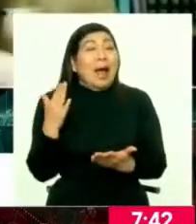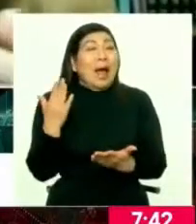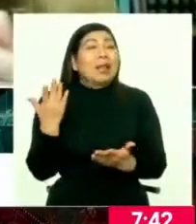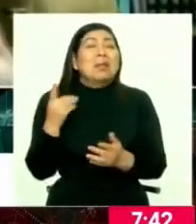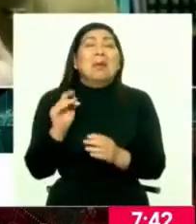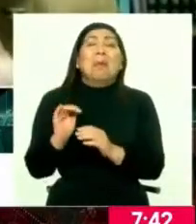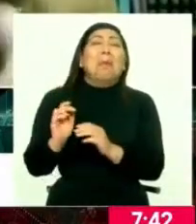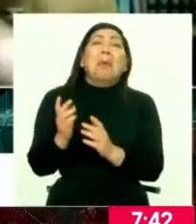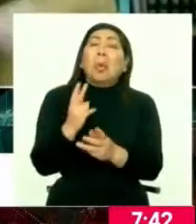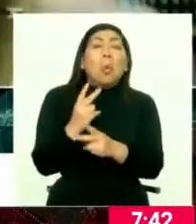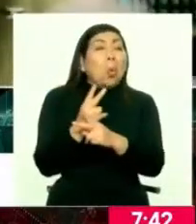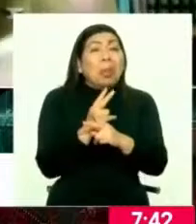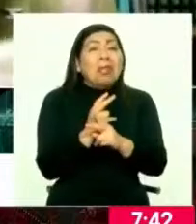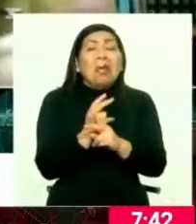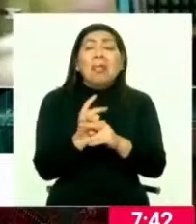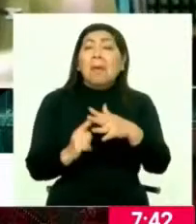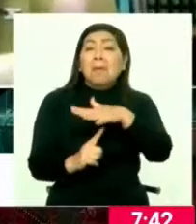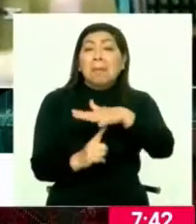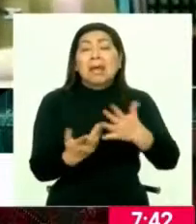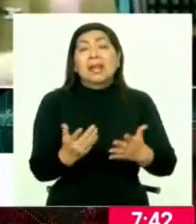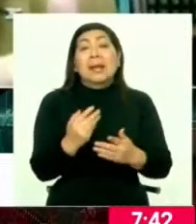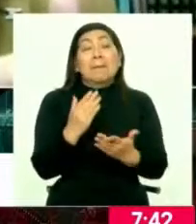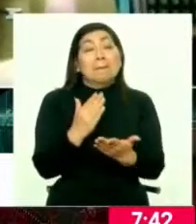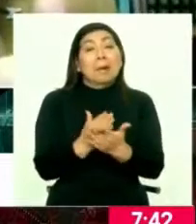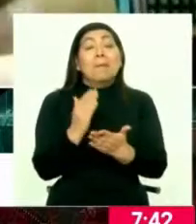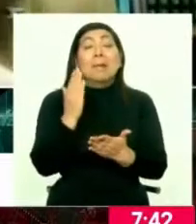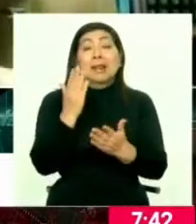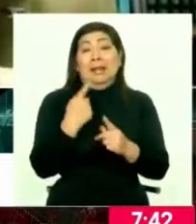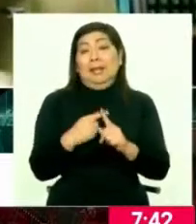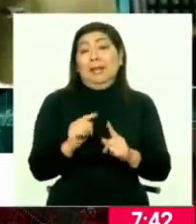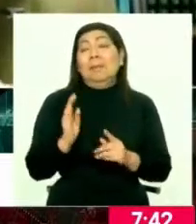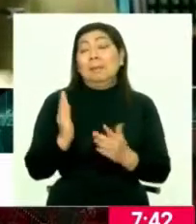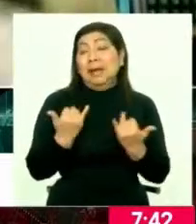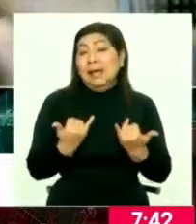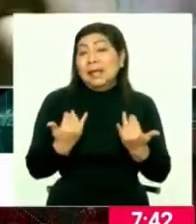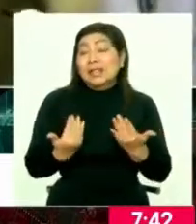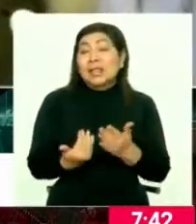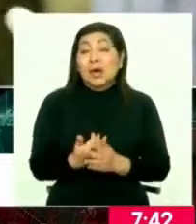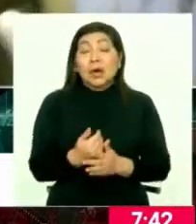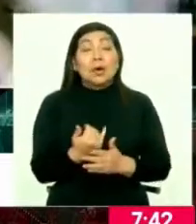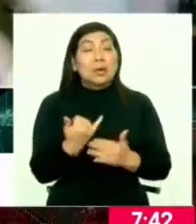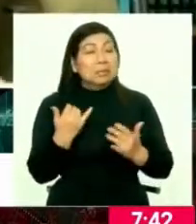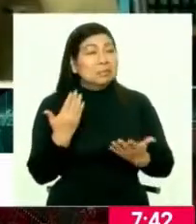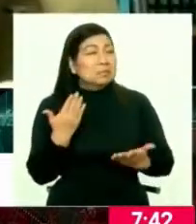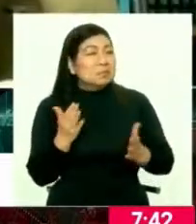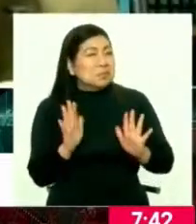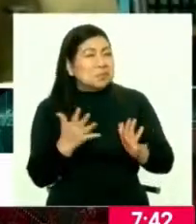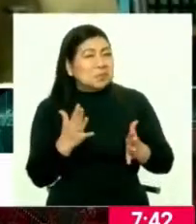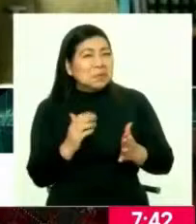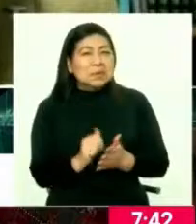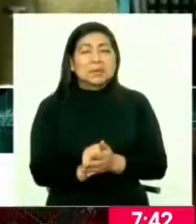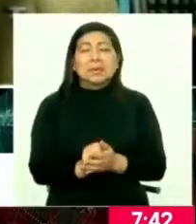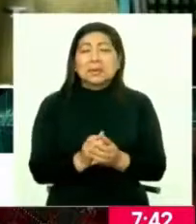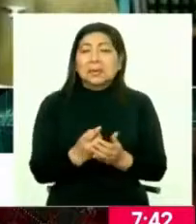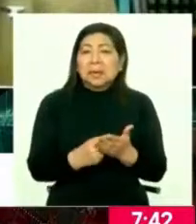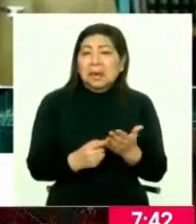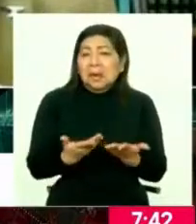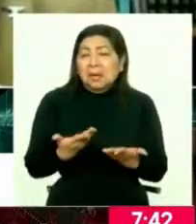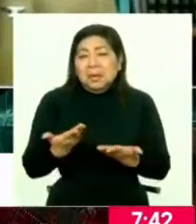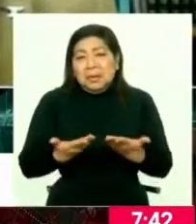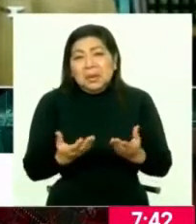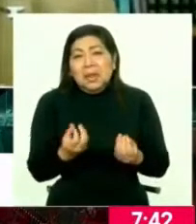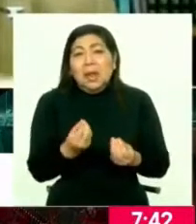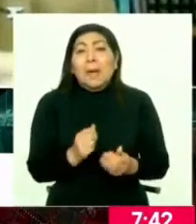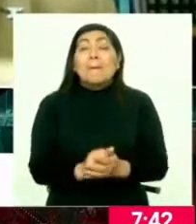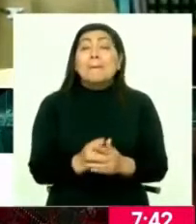Media, digamos, la mitad del mandato para atrás de Isabel II. Eso creo que puede ser algo que lo potencie